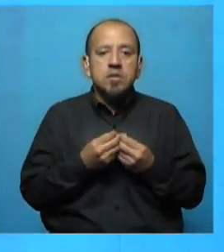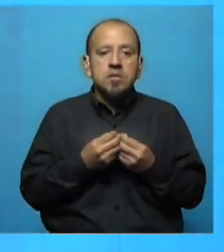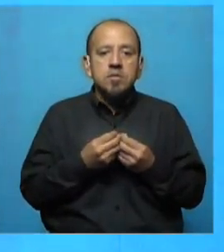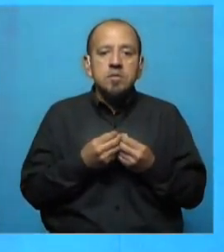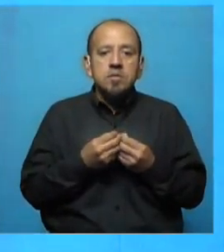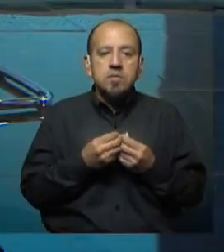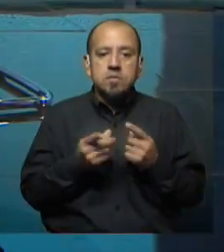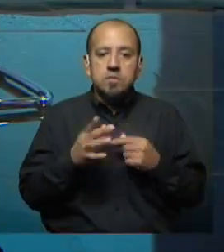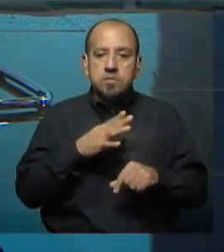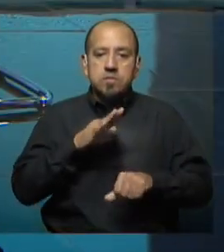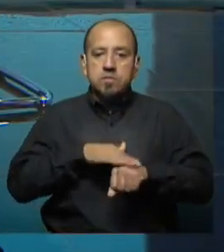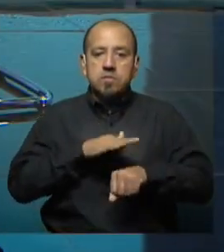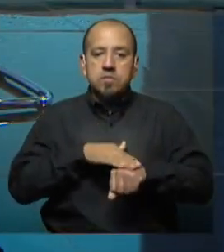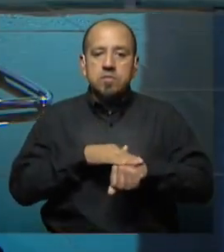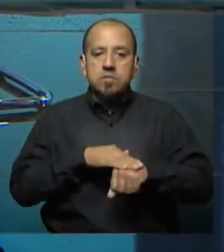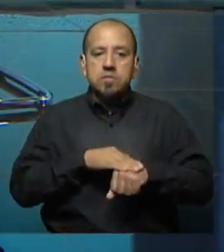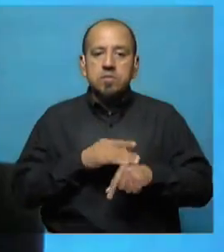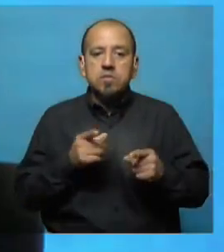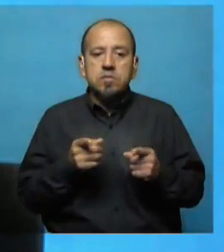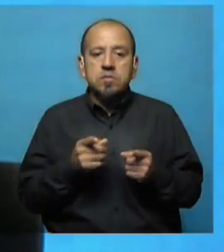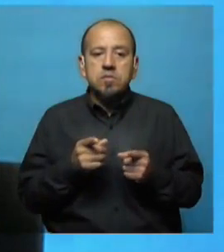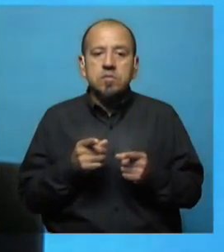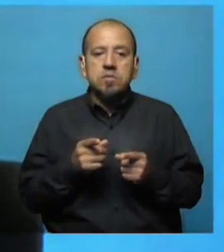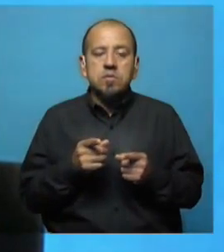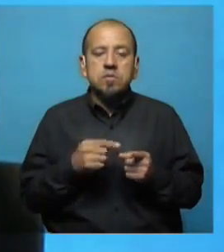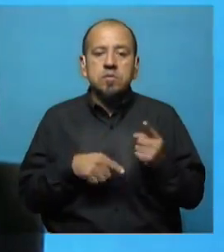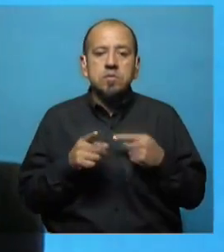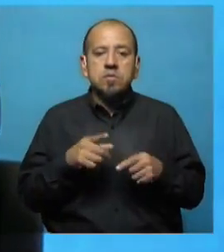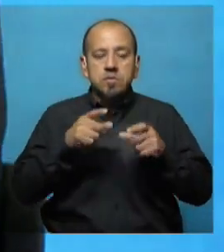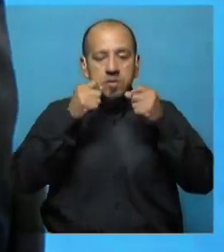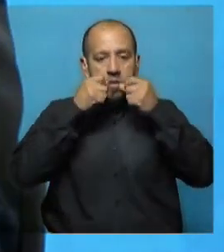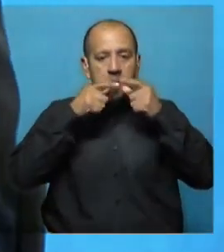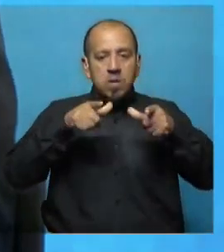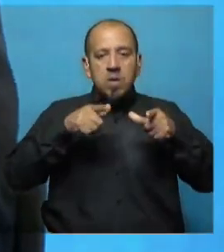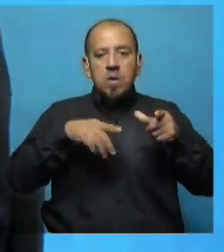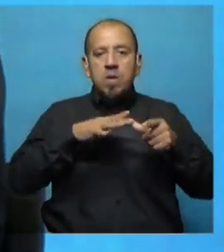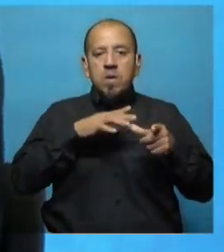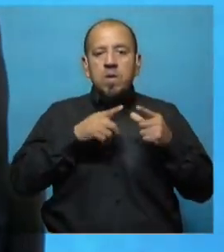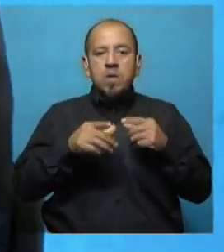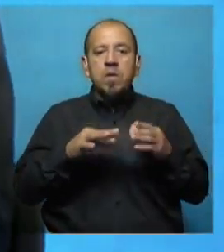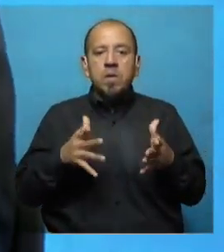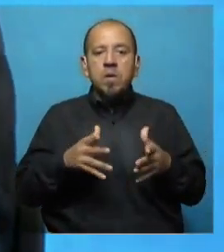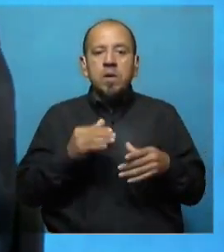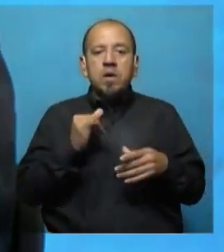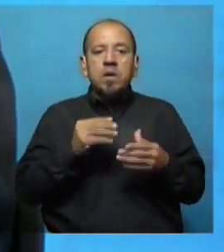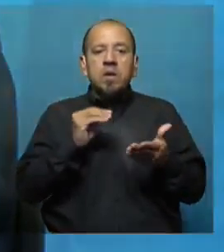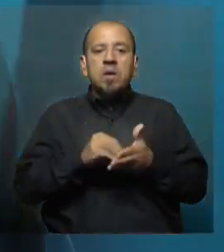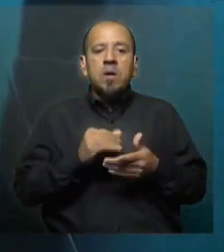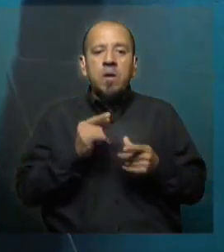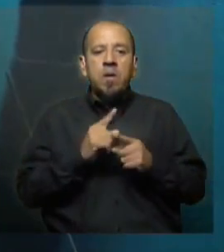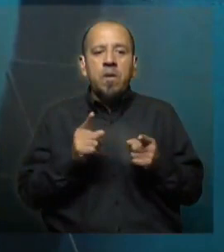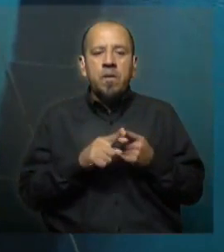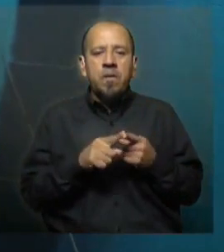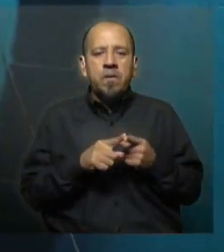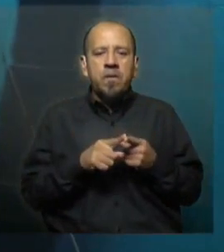hay una responsabilidad de Más allá de del lenguaje lo que quieras manejar de qué pongo y que no Bueno eso sí